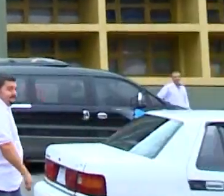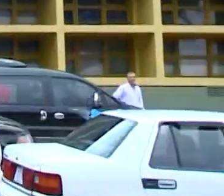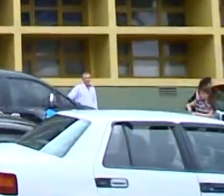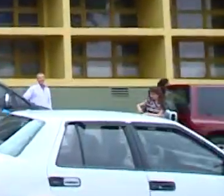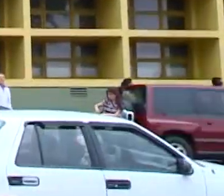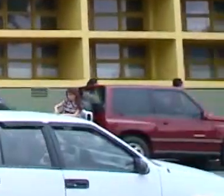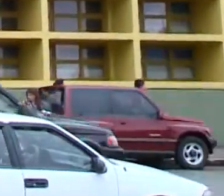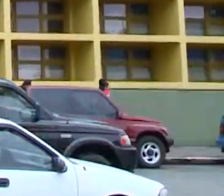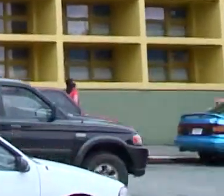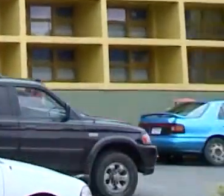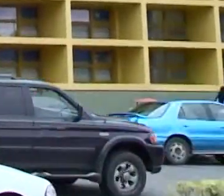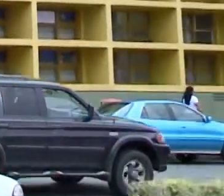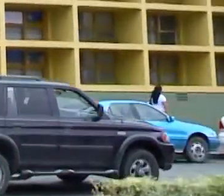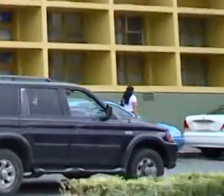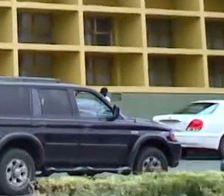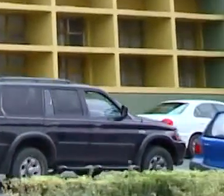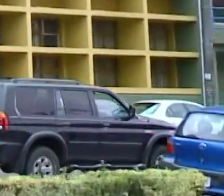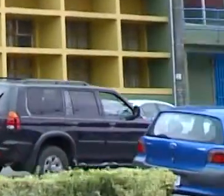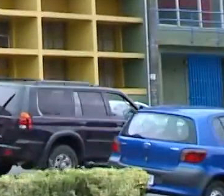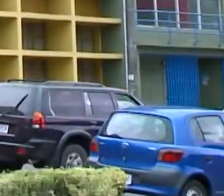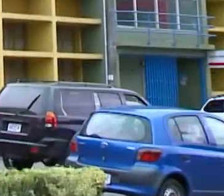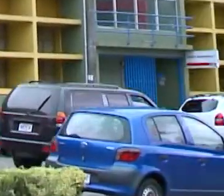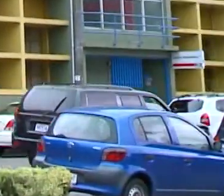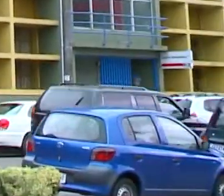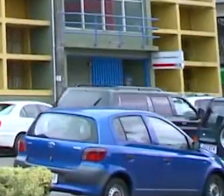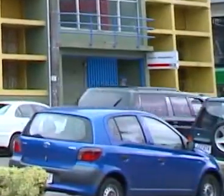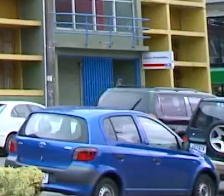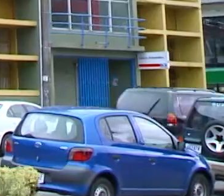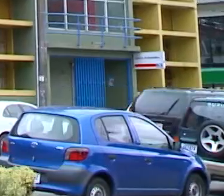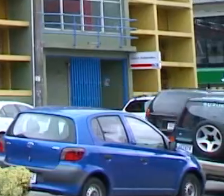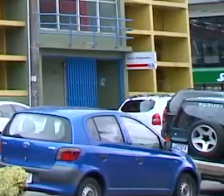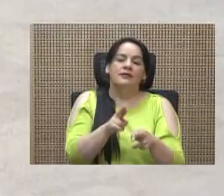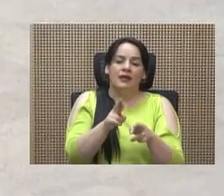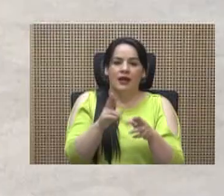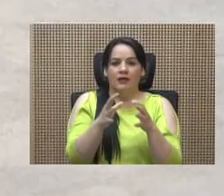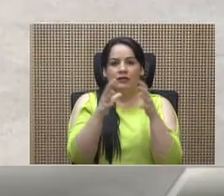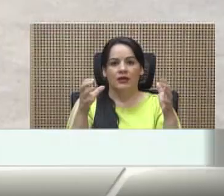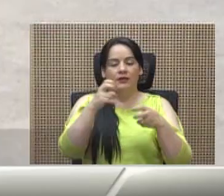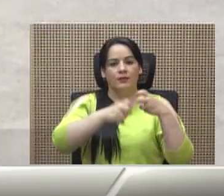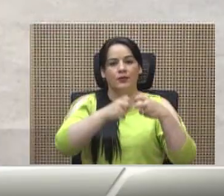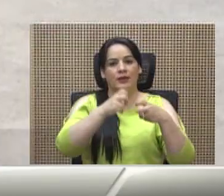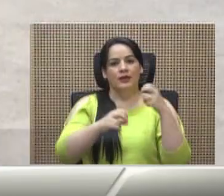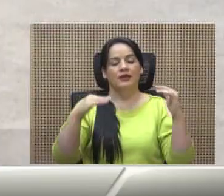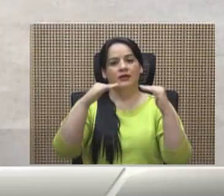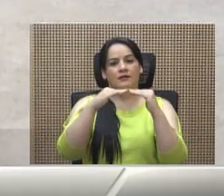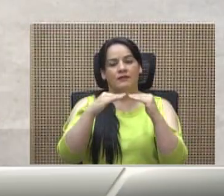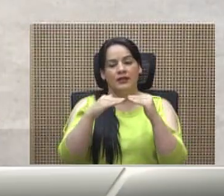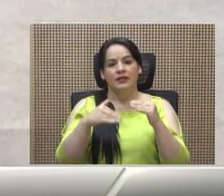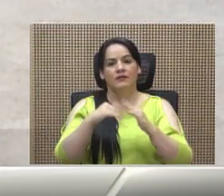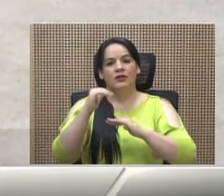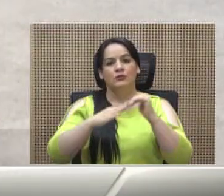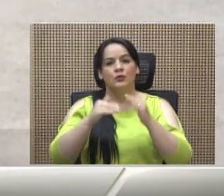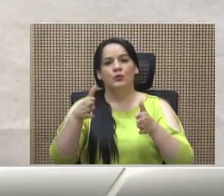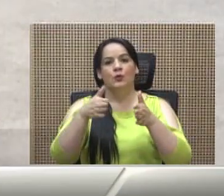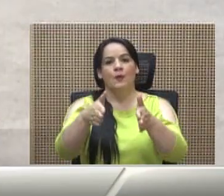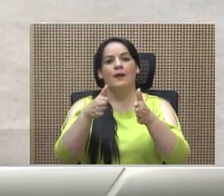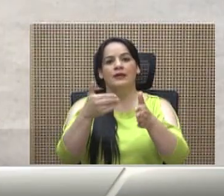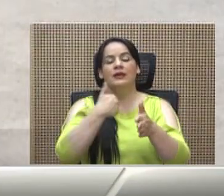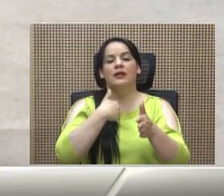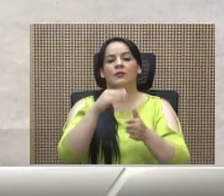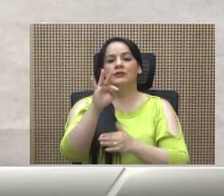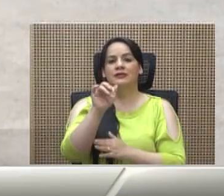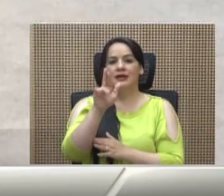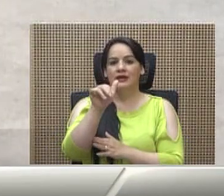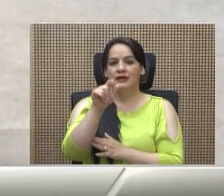cartago y señaló que su enfoque será en infraestructura vial tenemos por ejemplo taras la lima que es